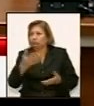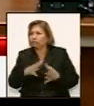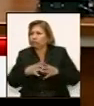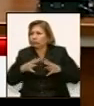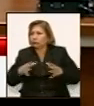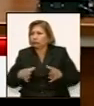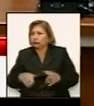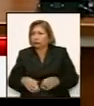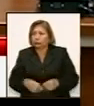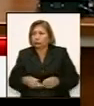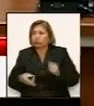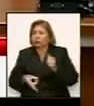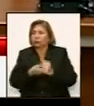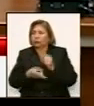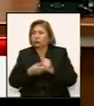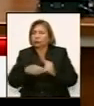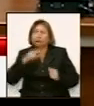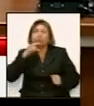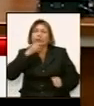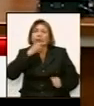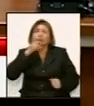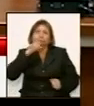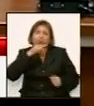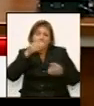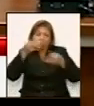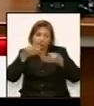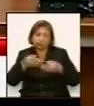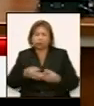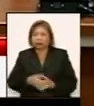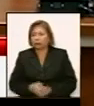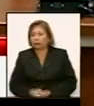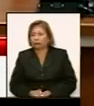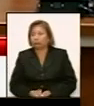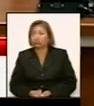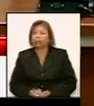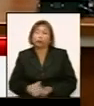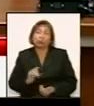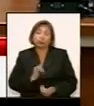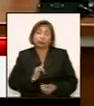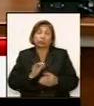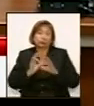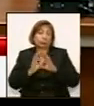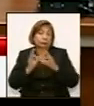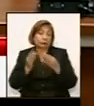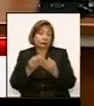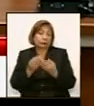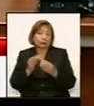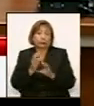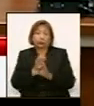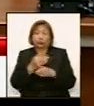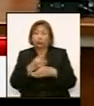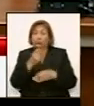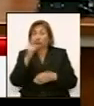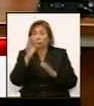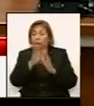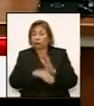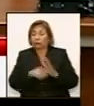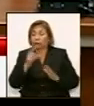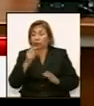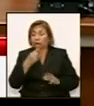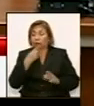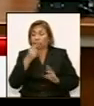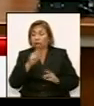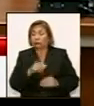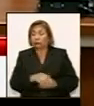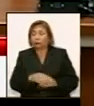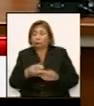de solidaridad para mujeres que resultan fundamentales, ¿no? Yo formo parte de dos de ellos, de Ni Una Menos y de Las Respondonas,